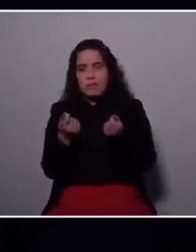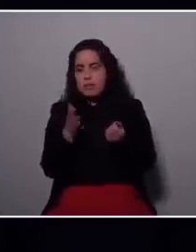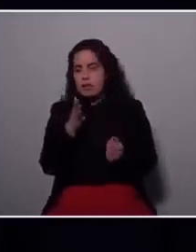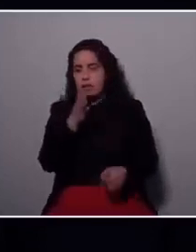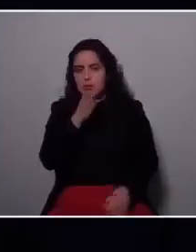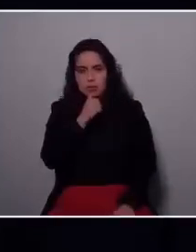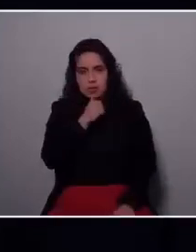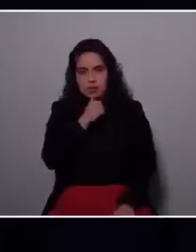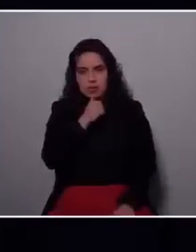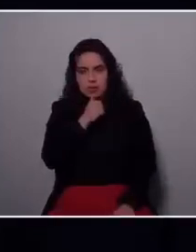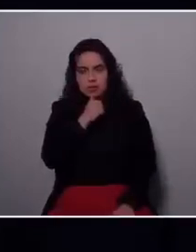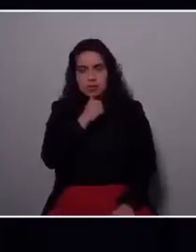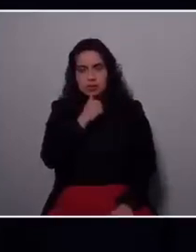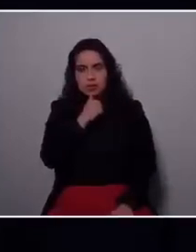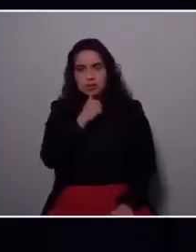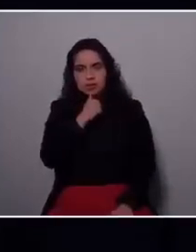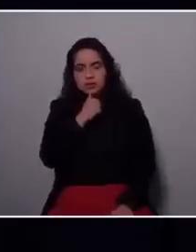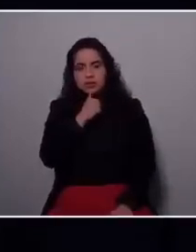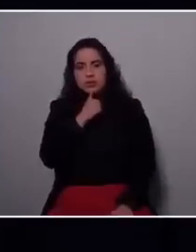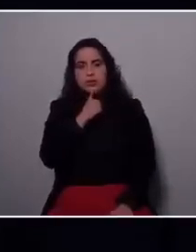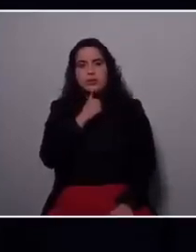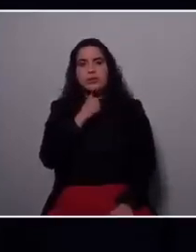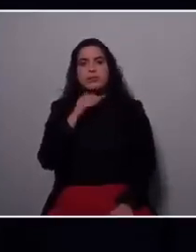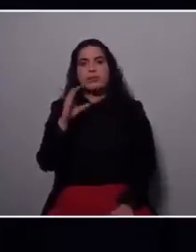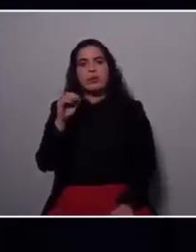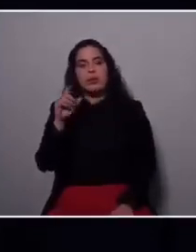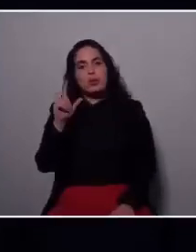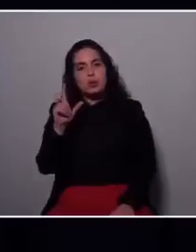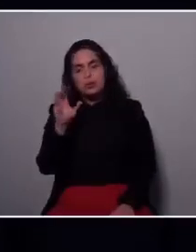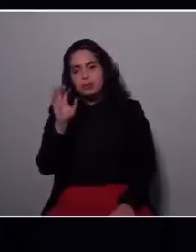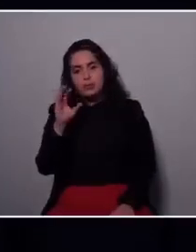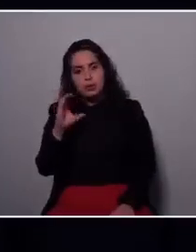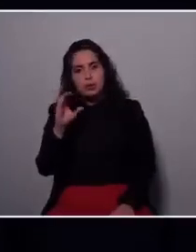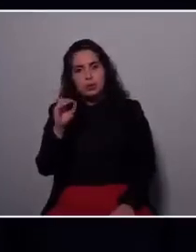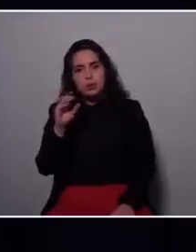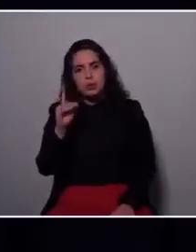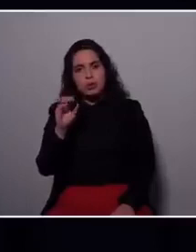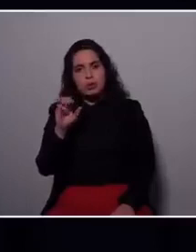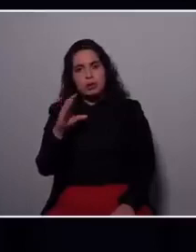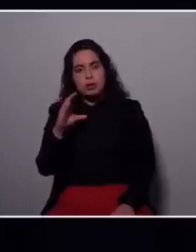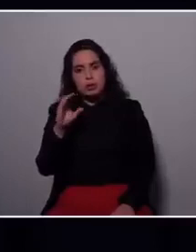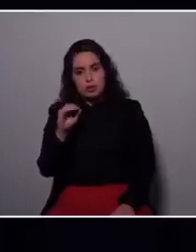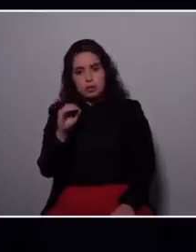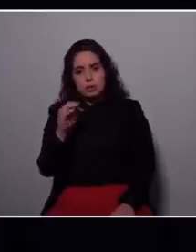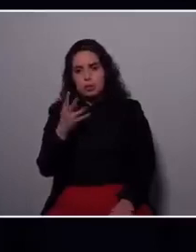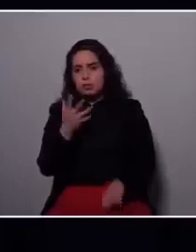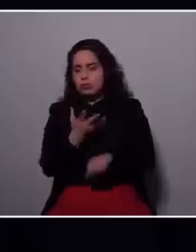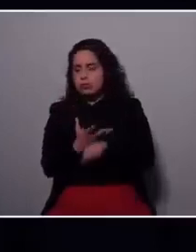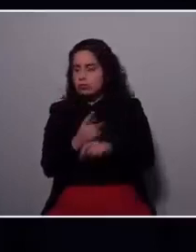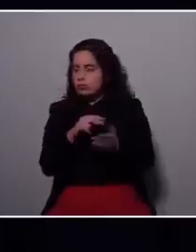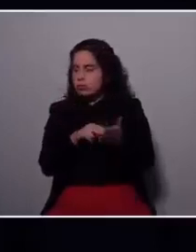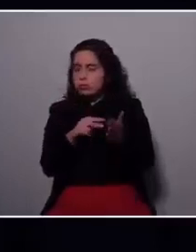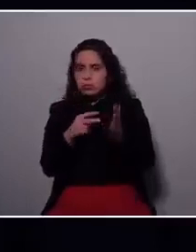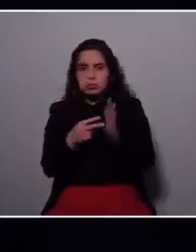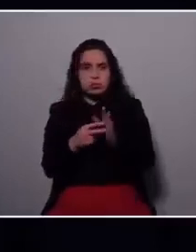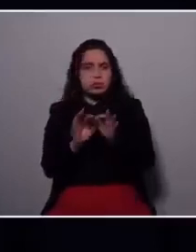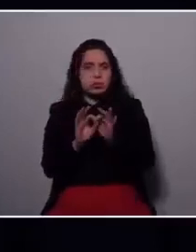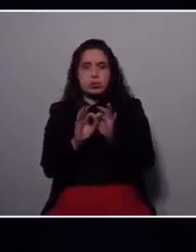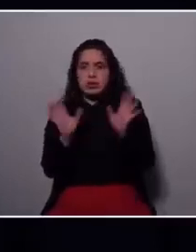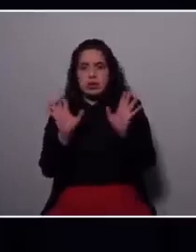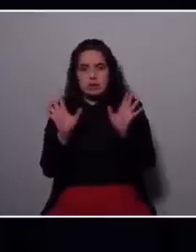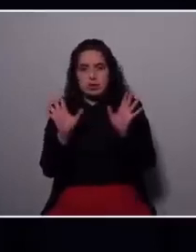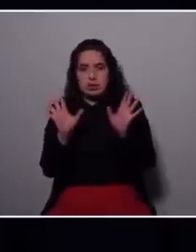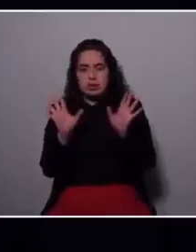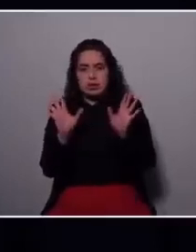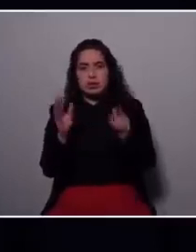terminó, nos estamos endeudando progresivamente, Codelco está en un problema gravísimo en estos momentos. Entonces, ¿el